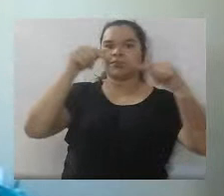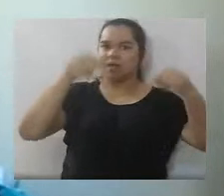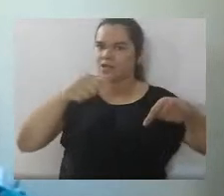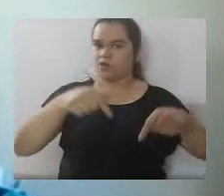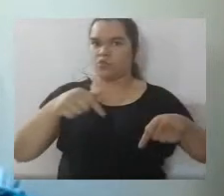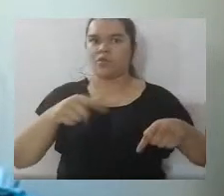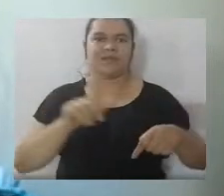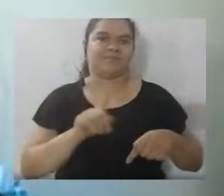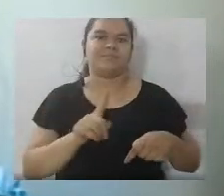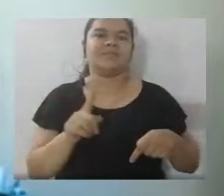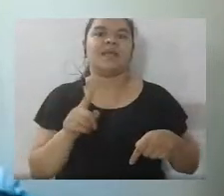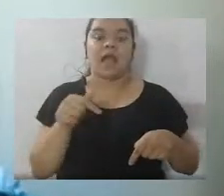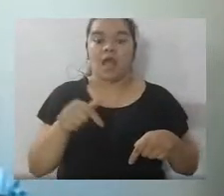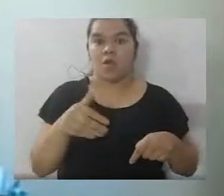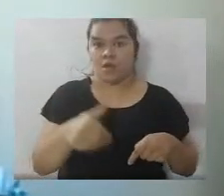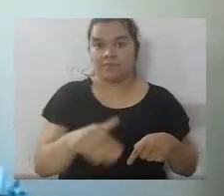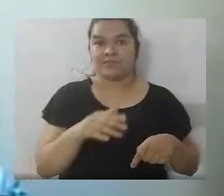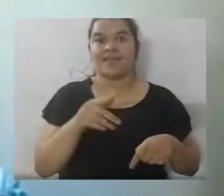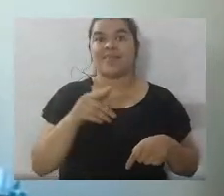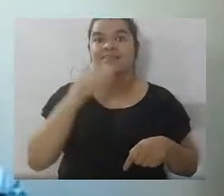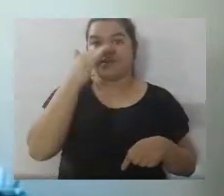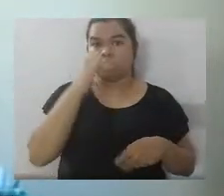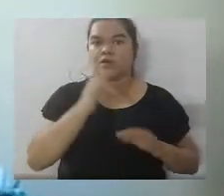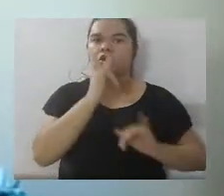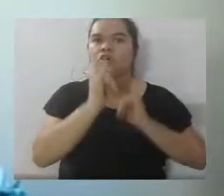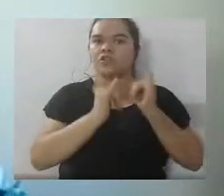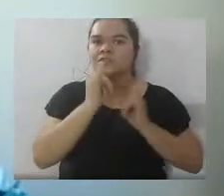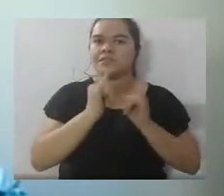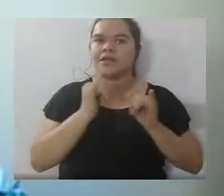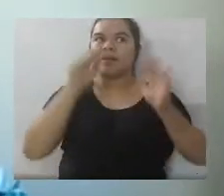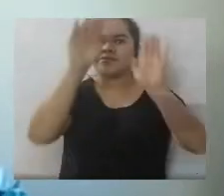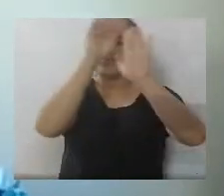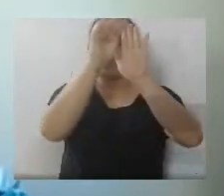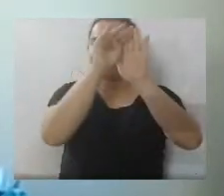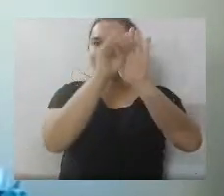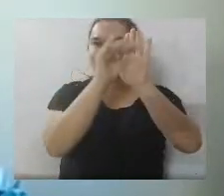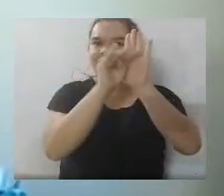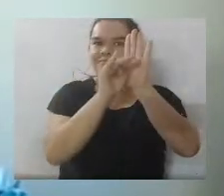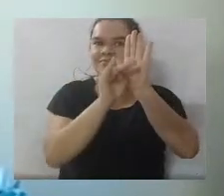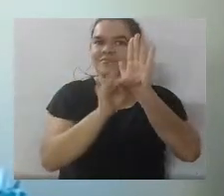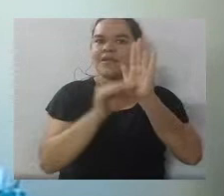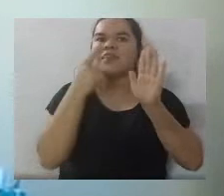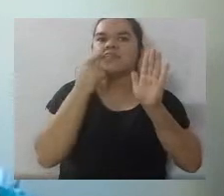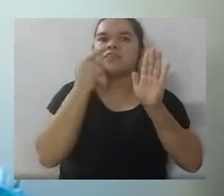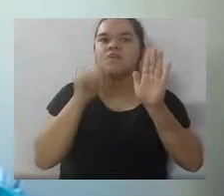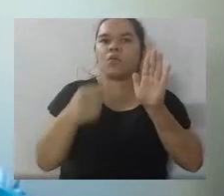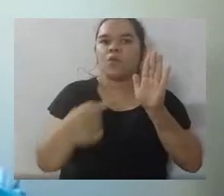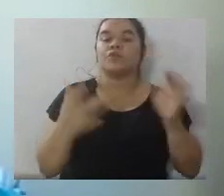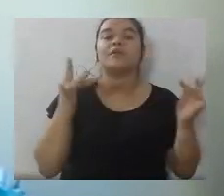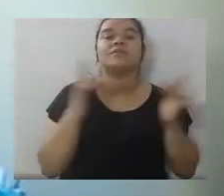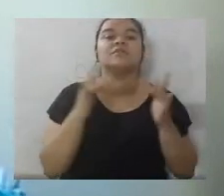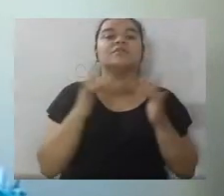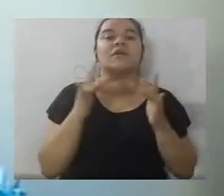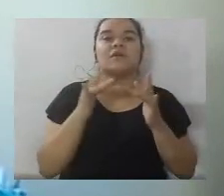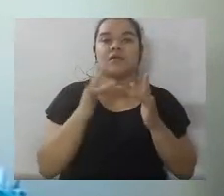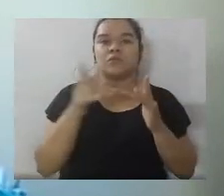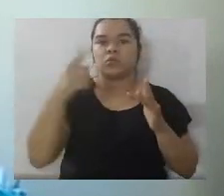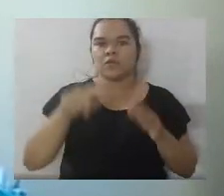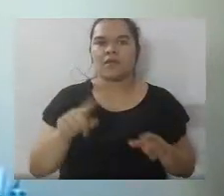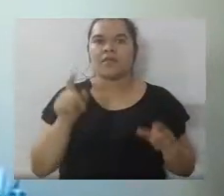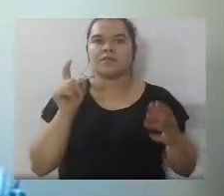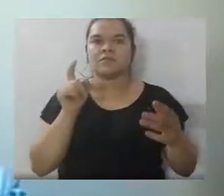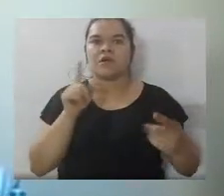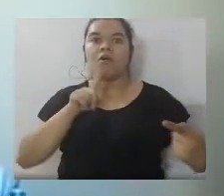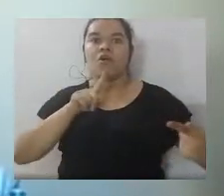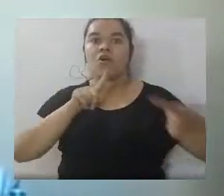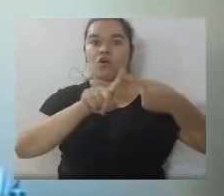dentro de este mismo mes, vamos a dejar todas las actividades que van a desarrollar de manera virtual que puedan acceder,